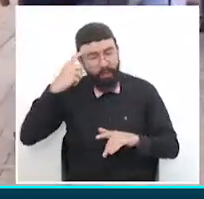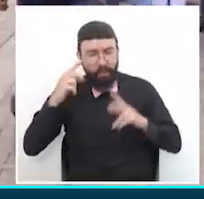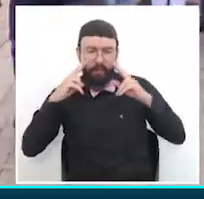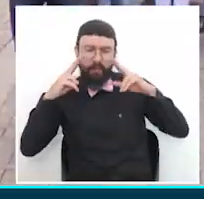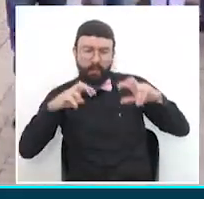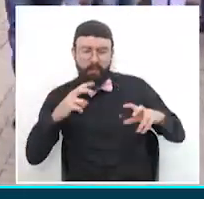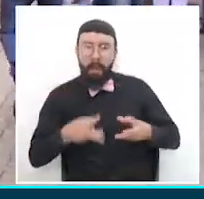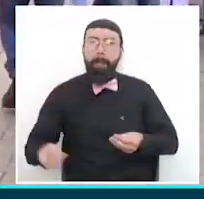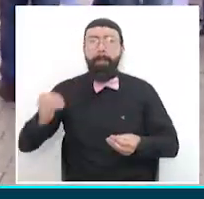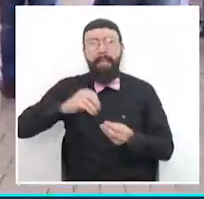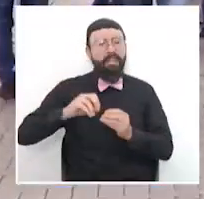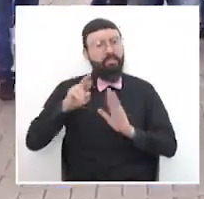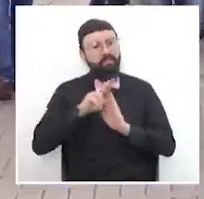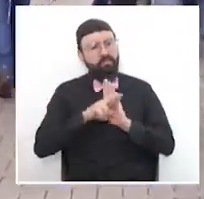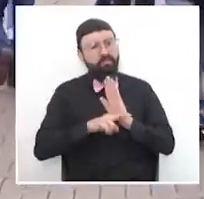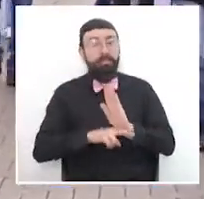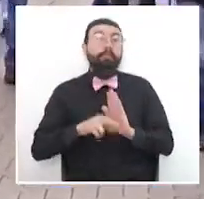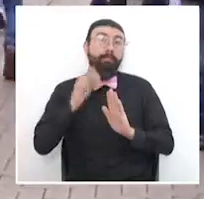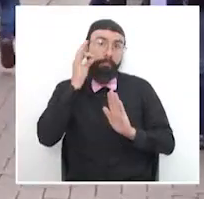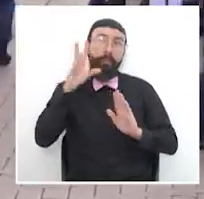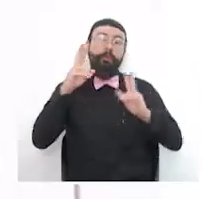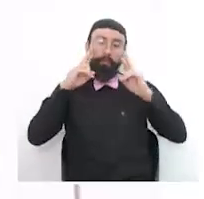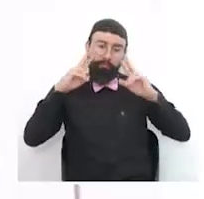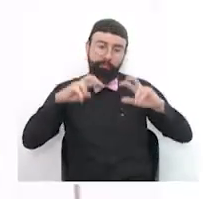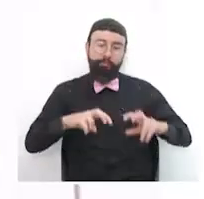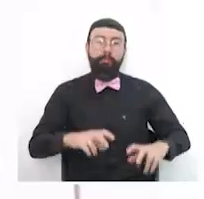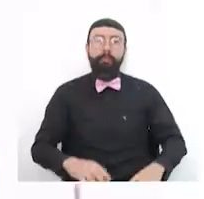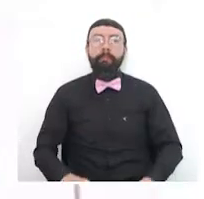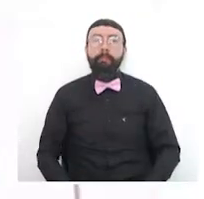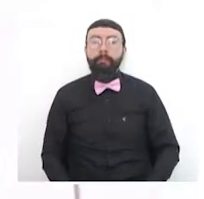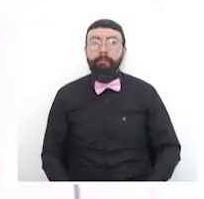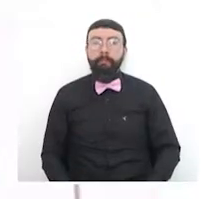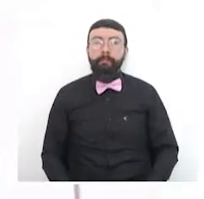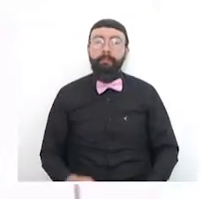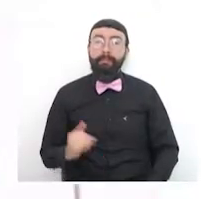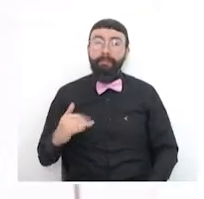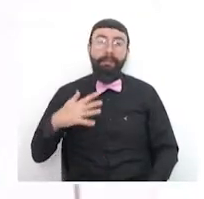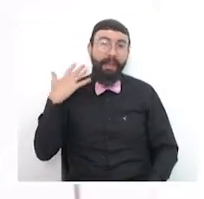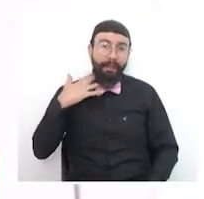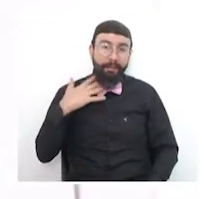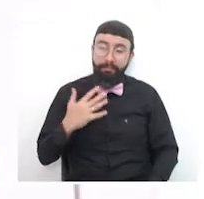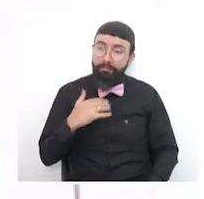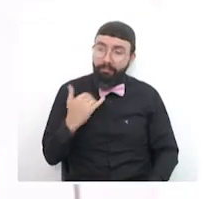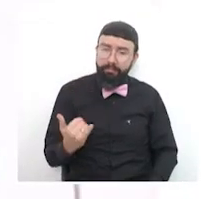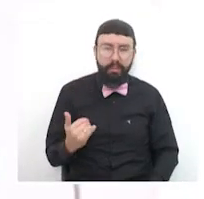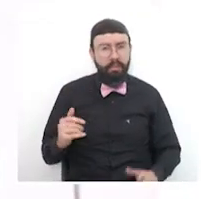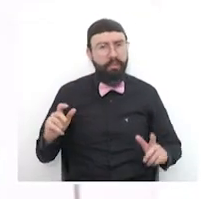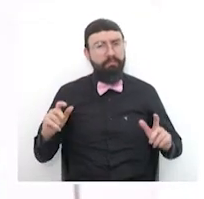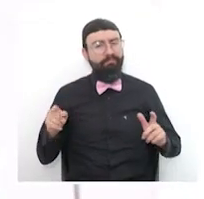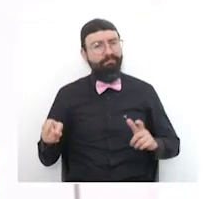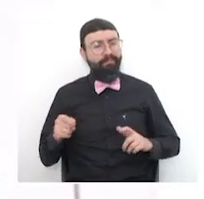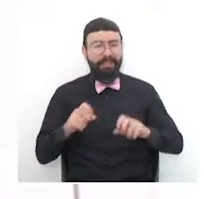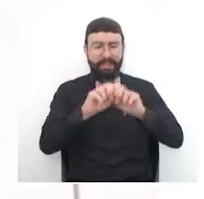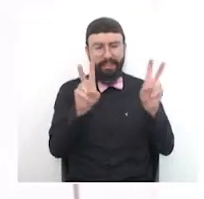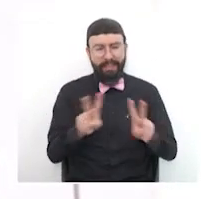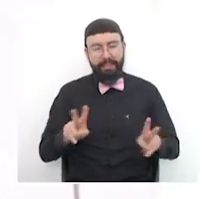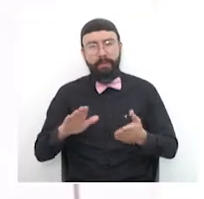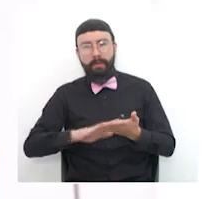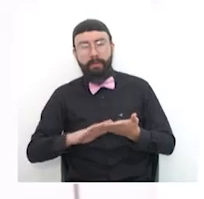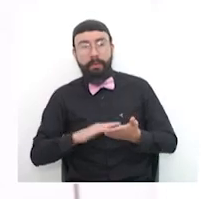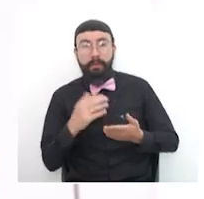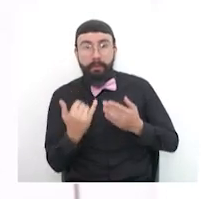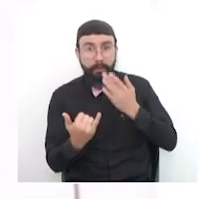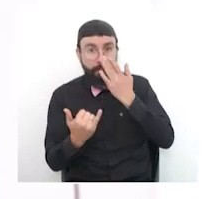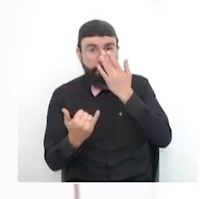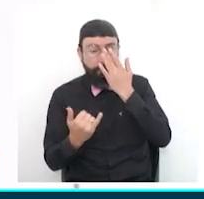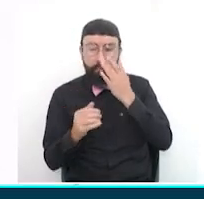medidas restrictivas para este fin de semana en la capital caldense. En Armenia, la reducción de la brecha digital es una prioridad. La administración municipal, a través